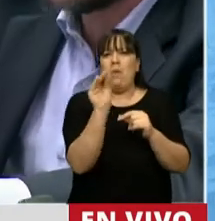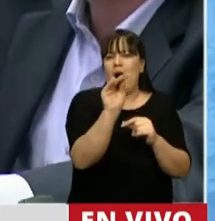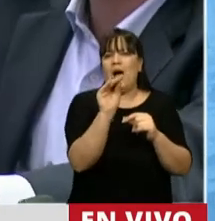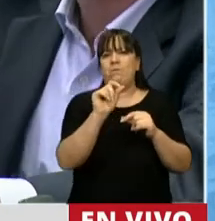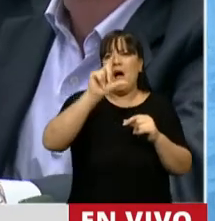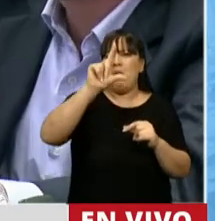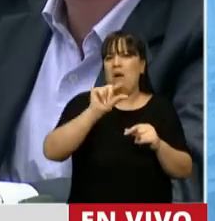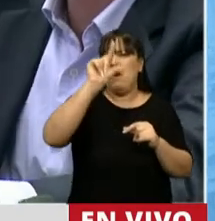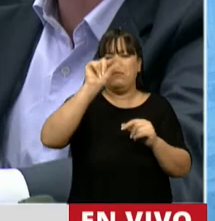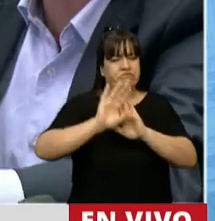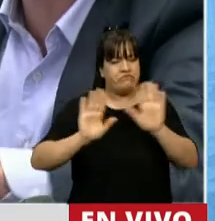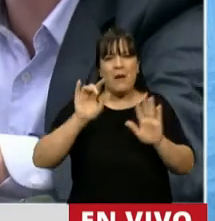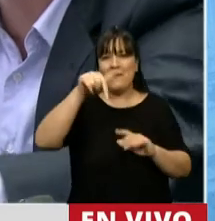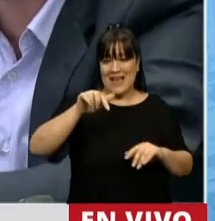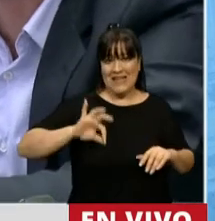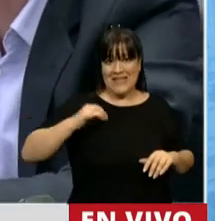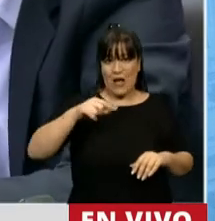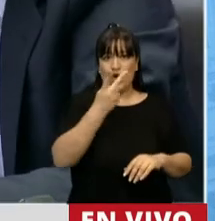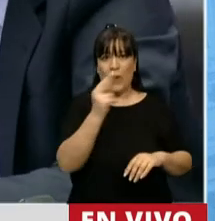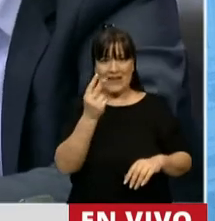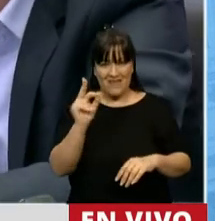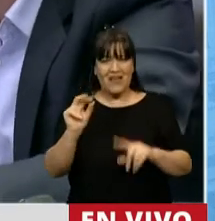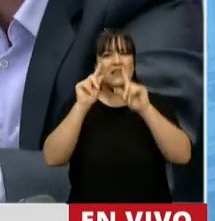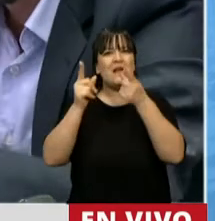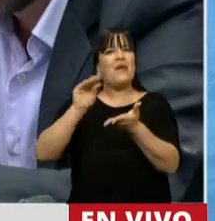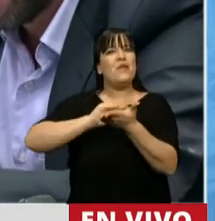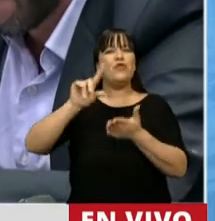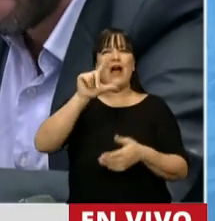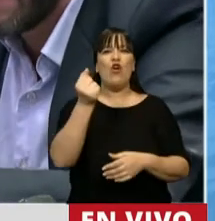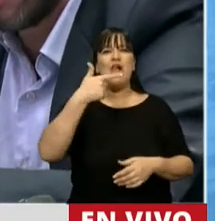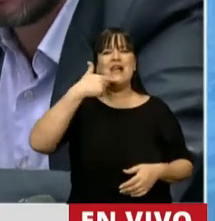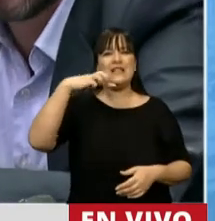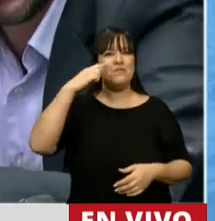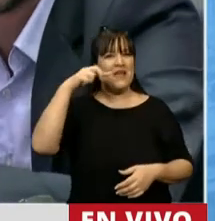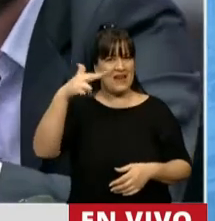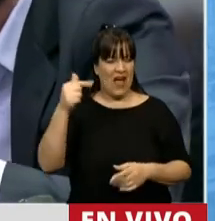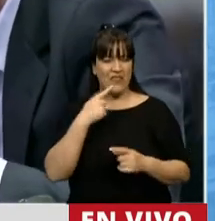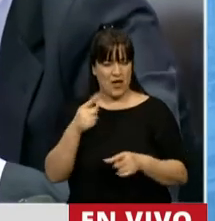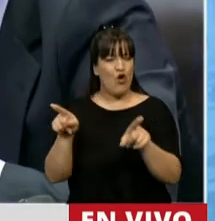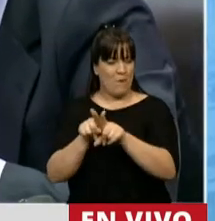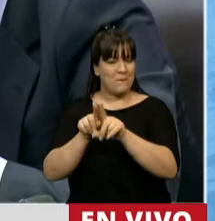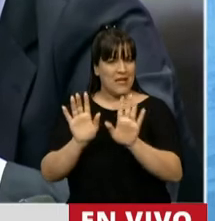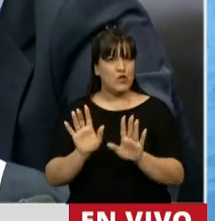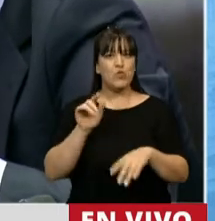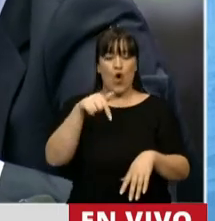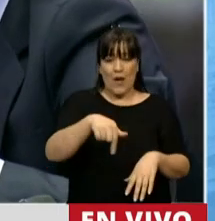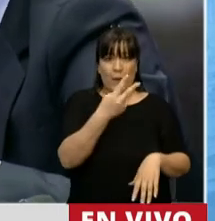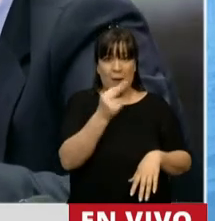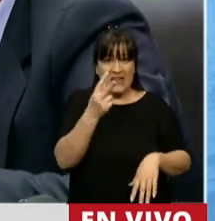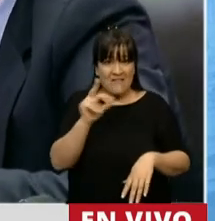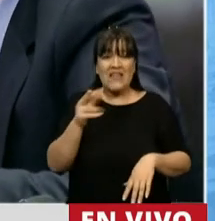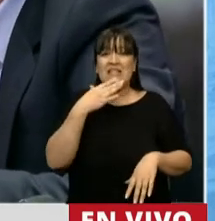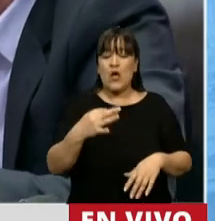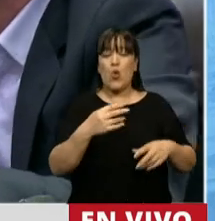pero este año, y algo decía el diputado Laspina, vamos a tener un déficit que va